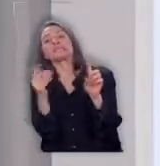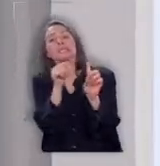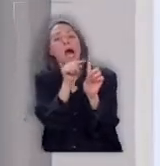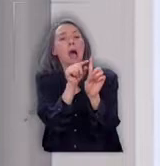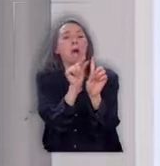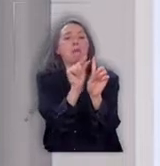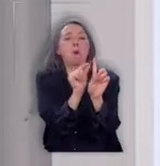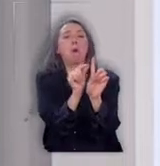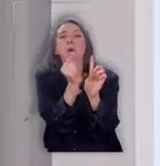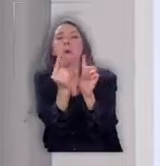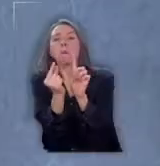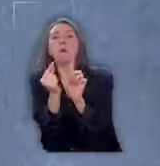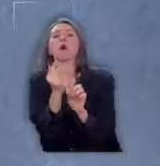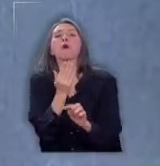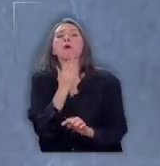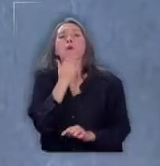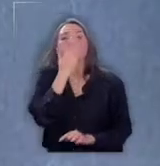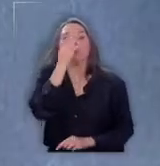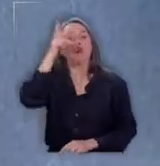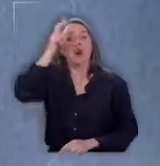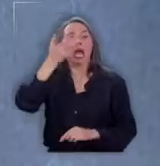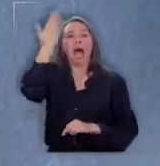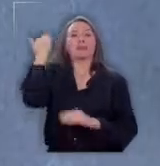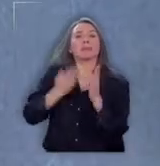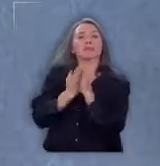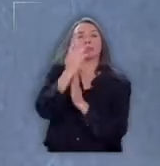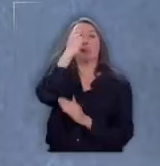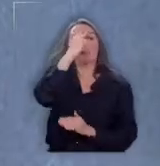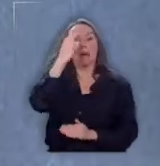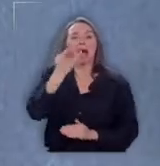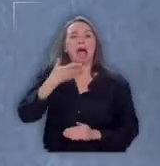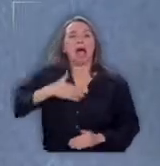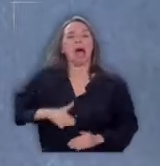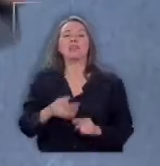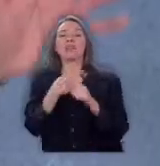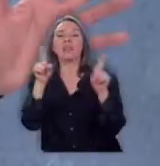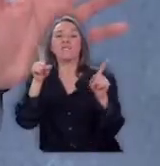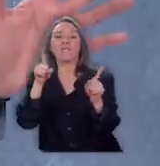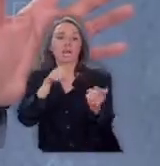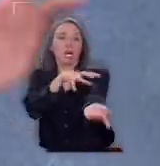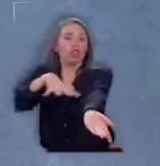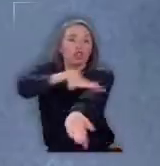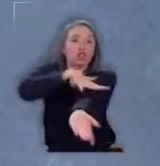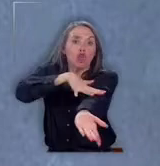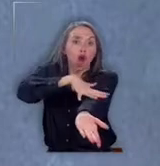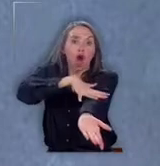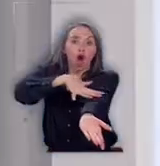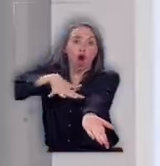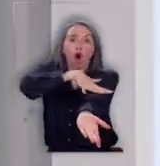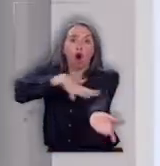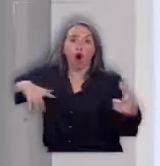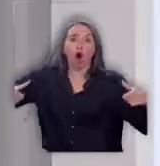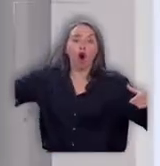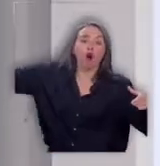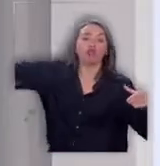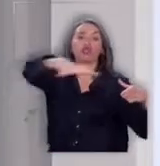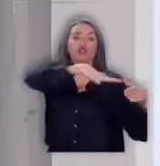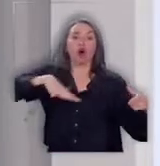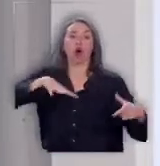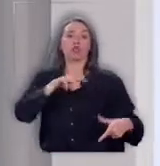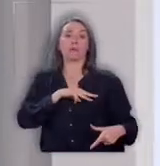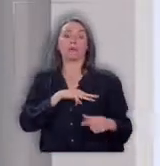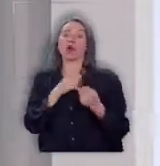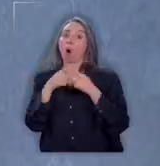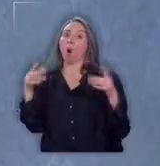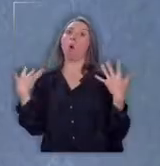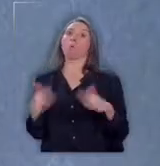comillas col en su minuto sector Oriente Santiago igual era bastante distinto que toda la región metropolitana toda la región es una cosa tremenda